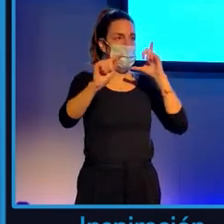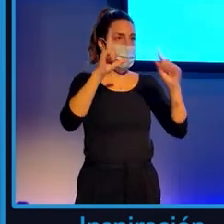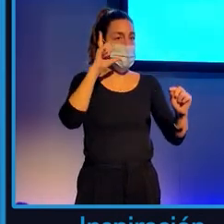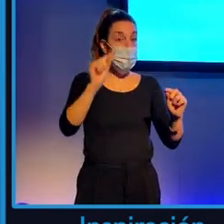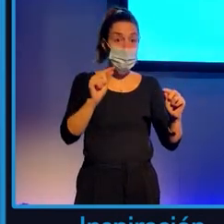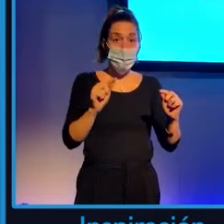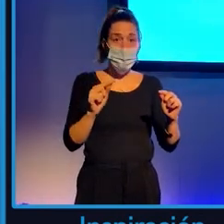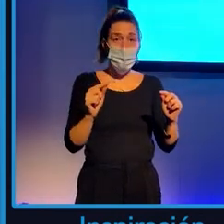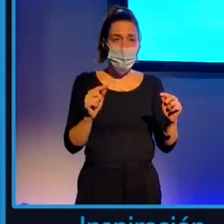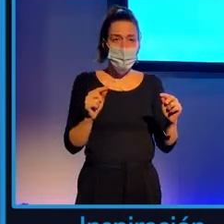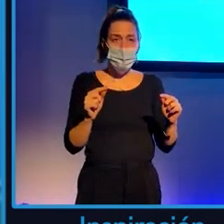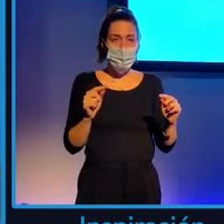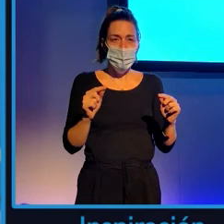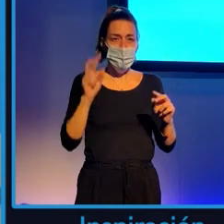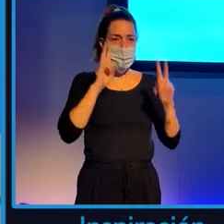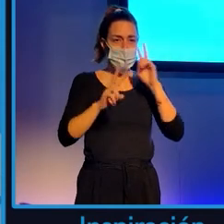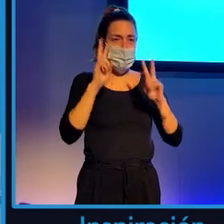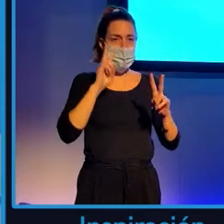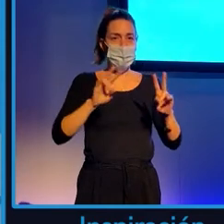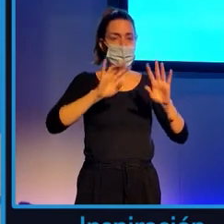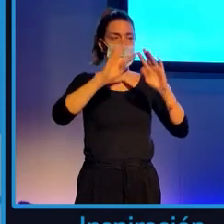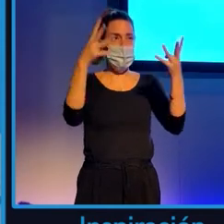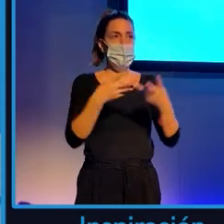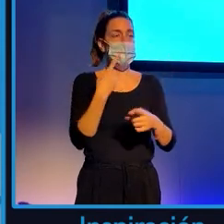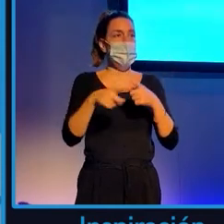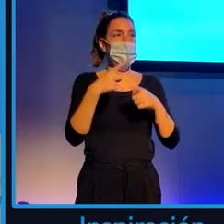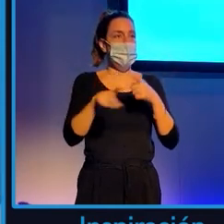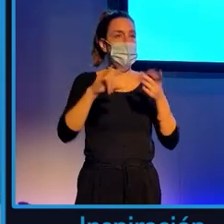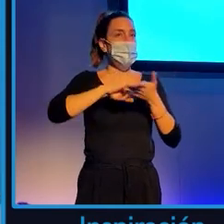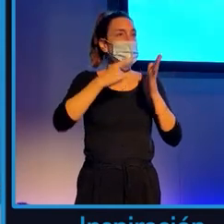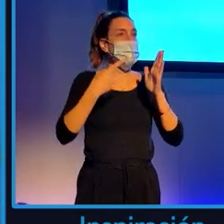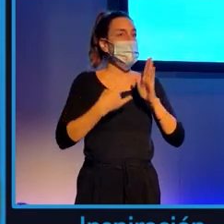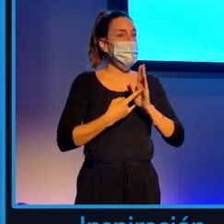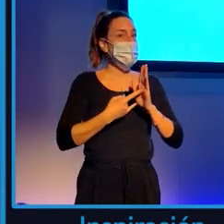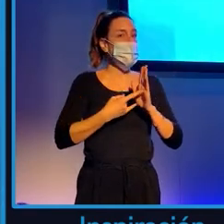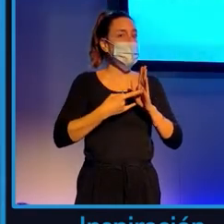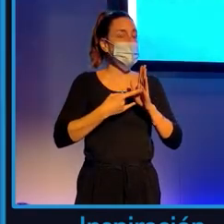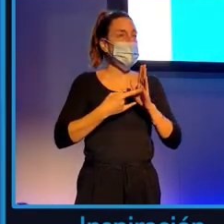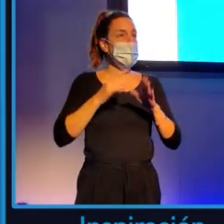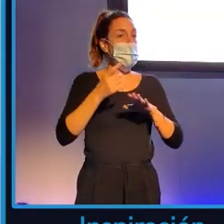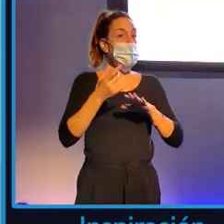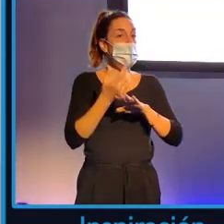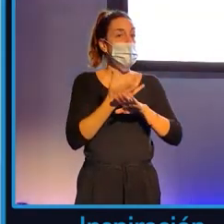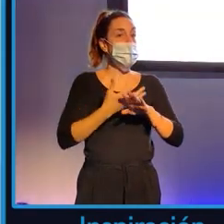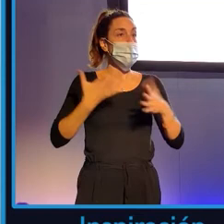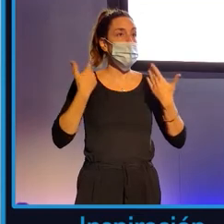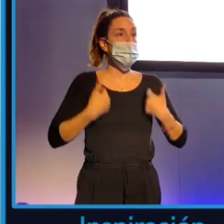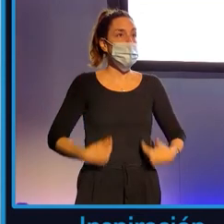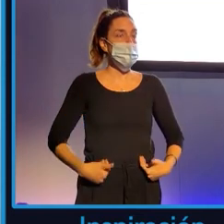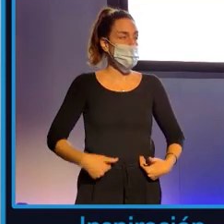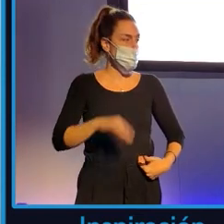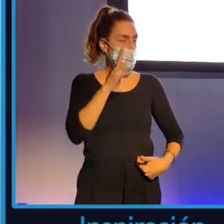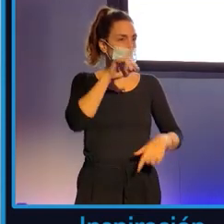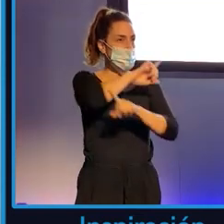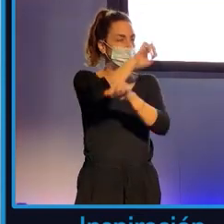el internet de las cosas sistemas cíbar físicos y ahora vuelve a hacerte la pregunta